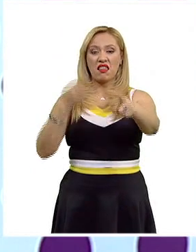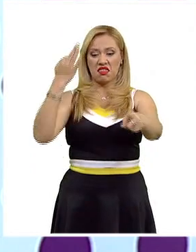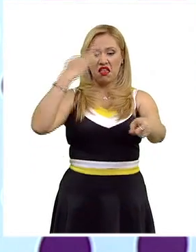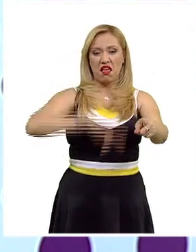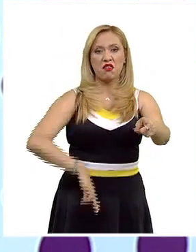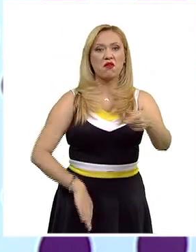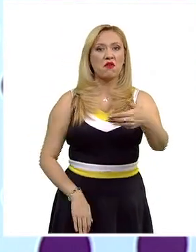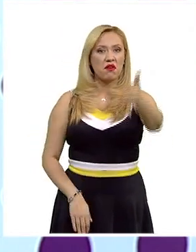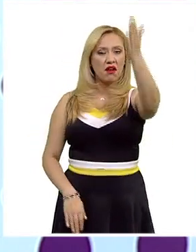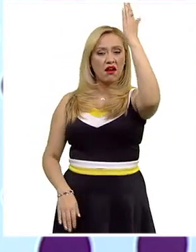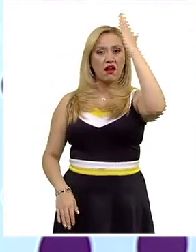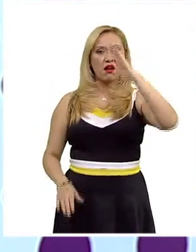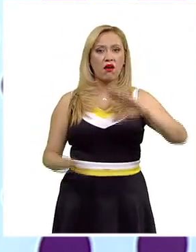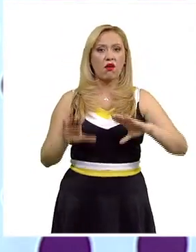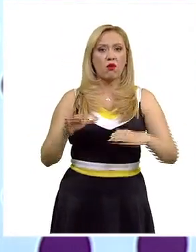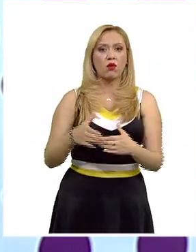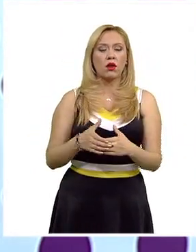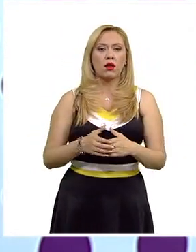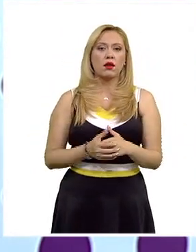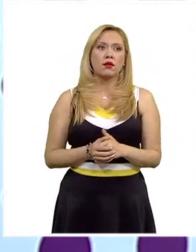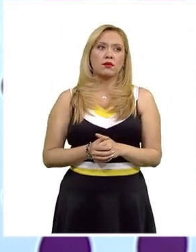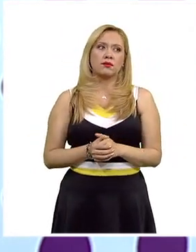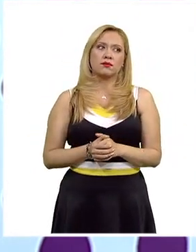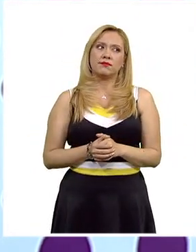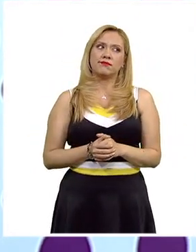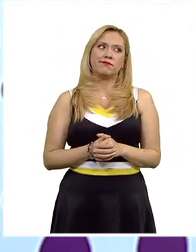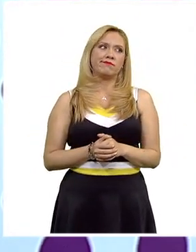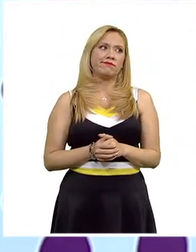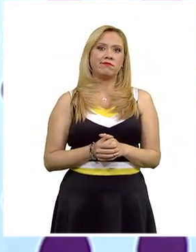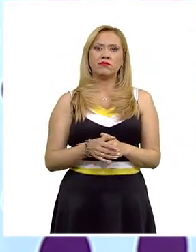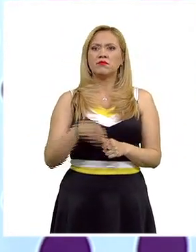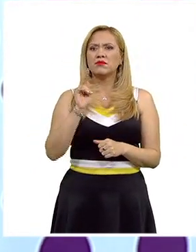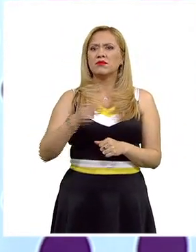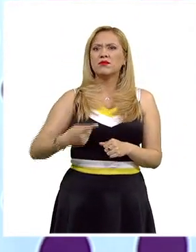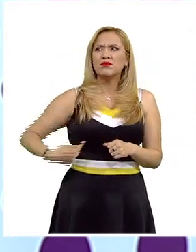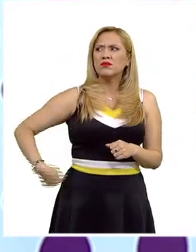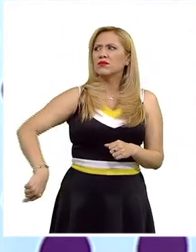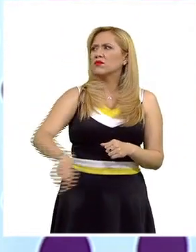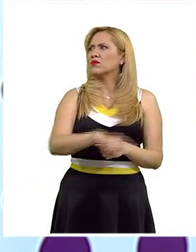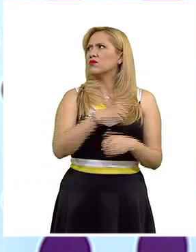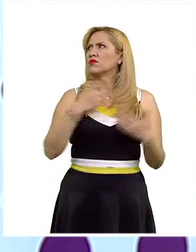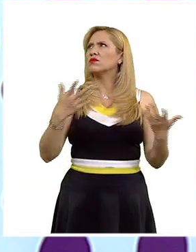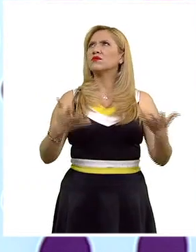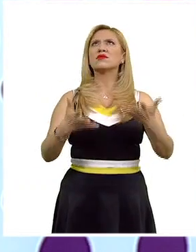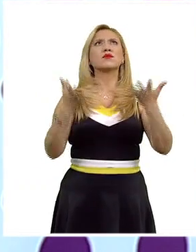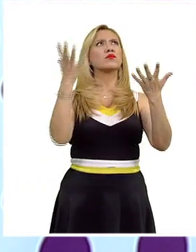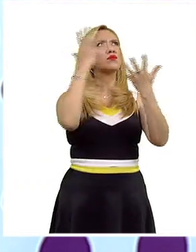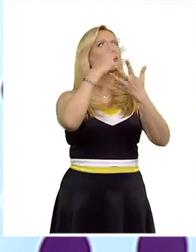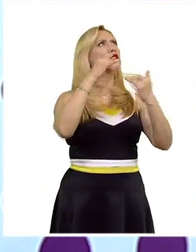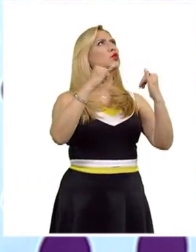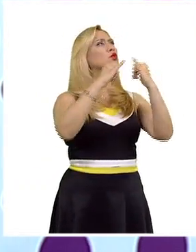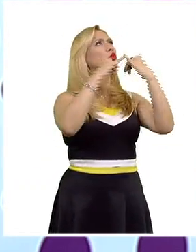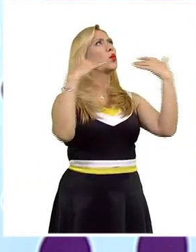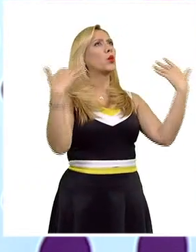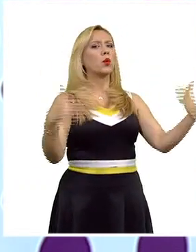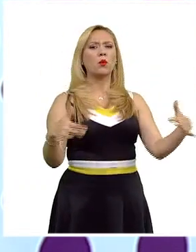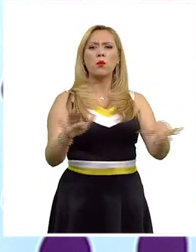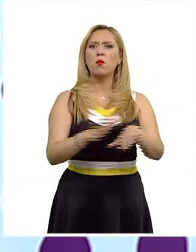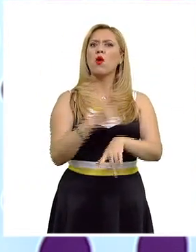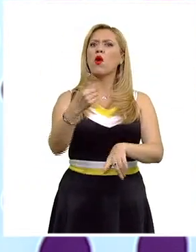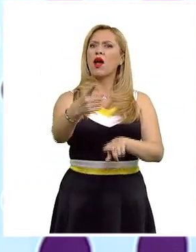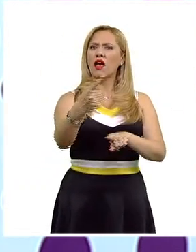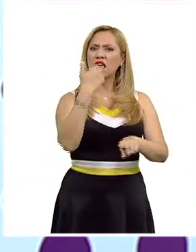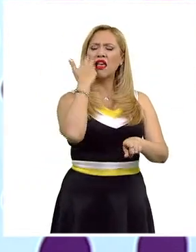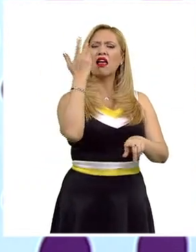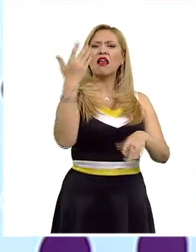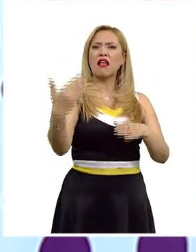la comunidad, ¿no? Entonces vemos estos discursos de, pero si somos una gran institución, una gran comunidad, ¿tú por qué rompes? ¿Por